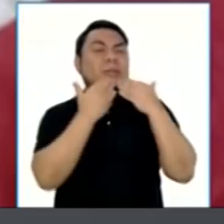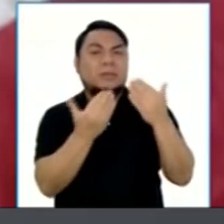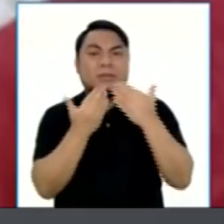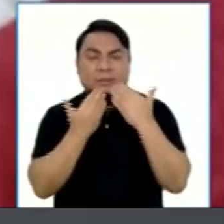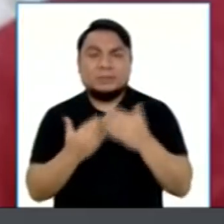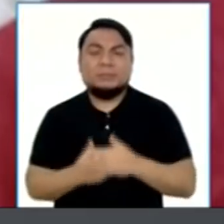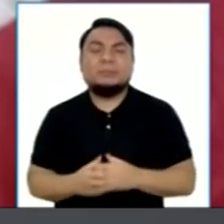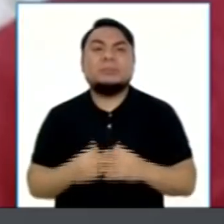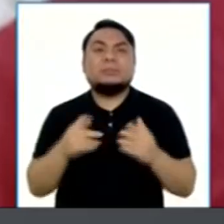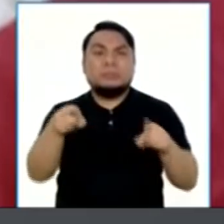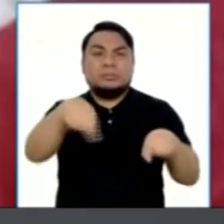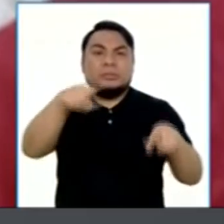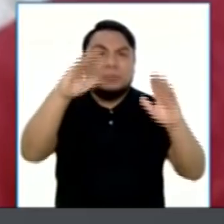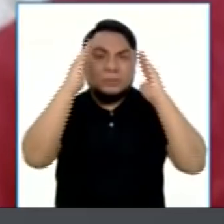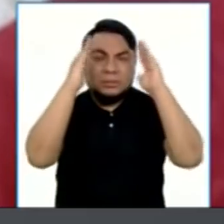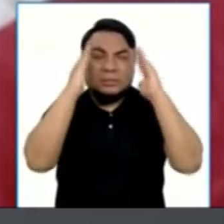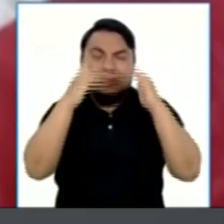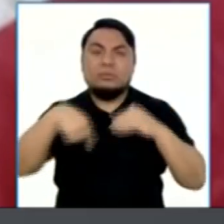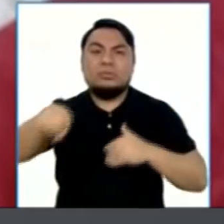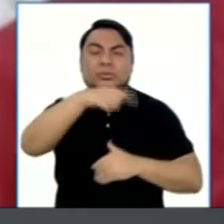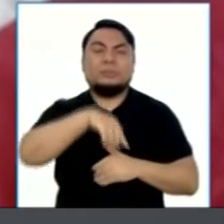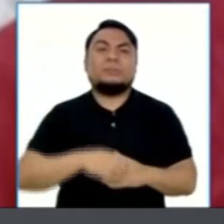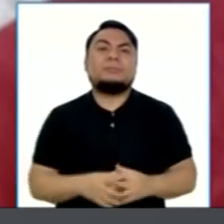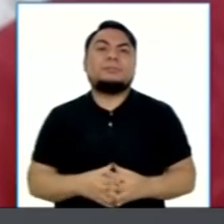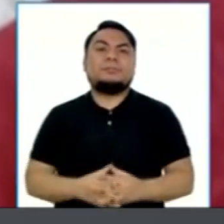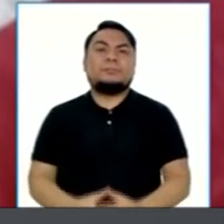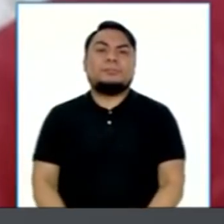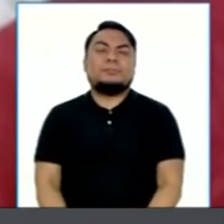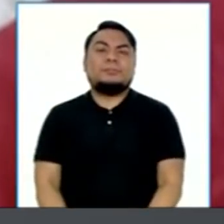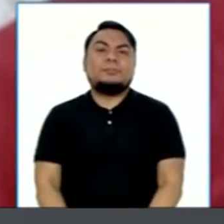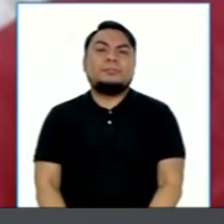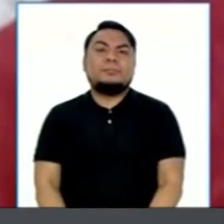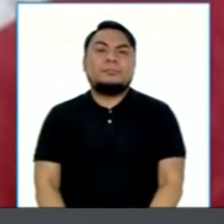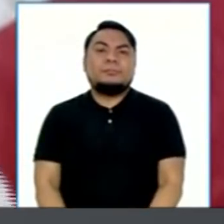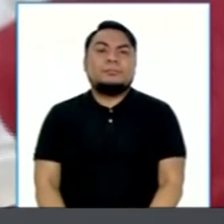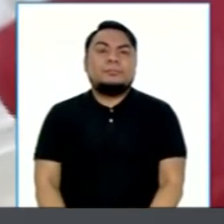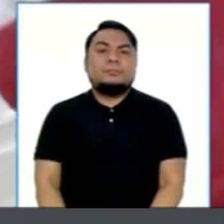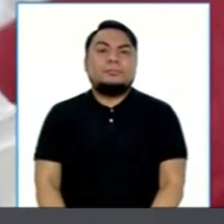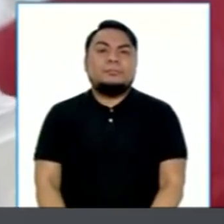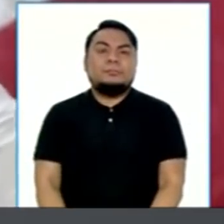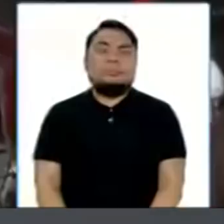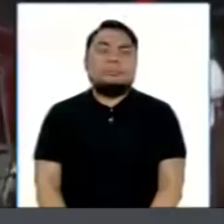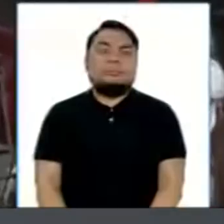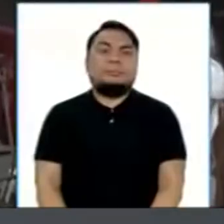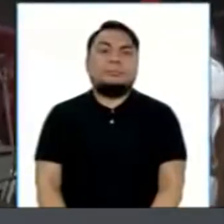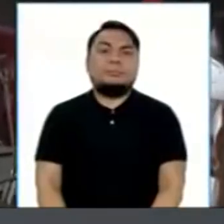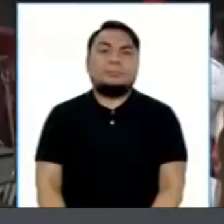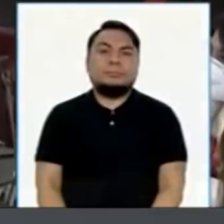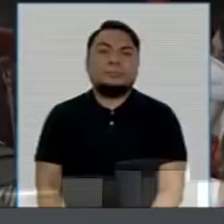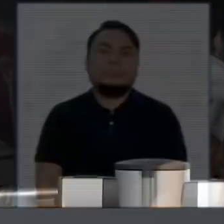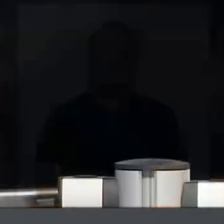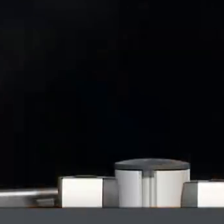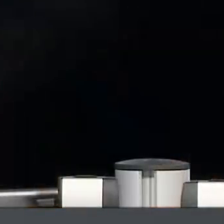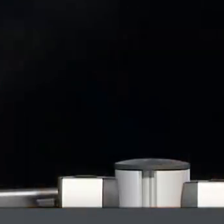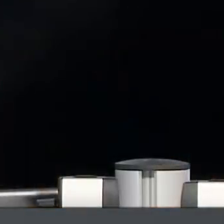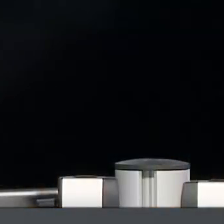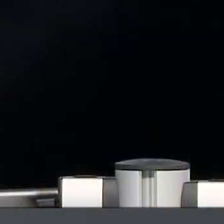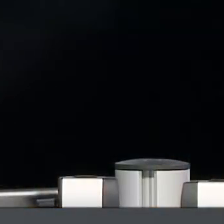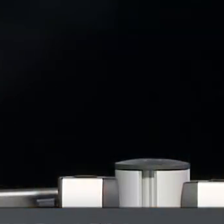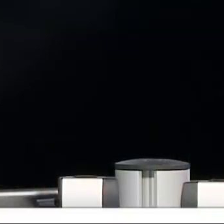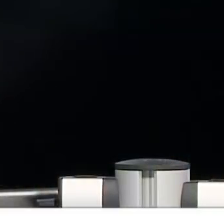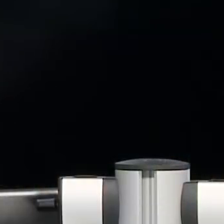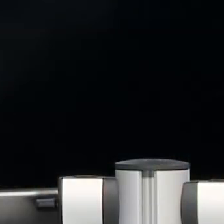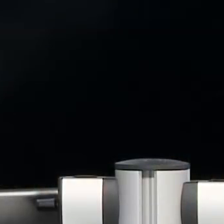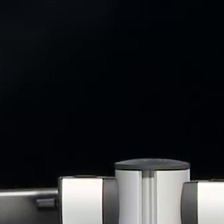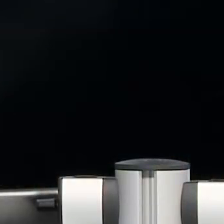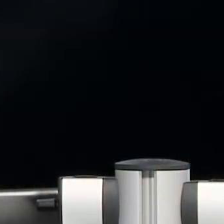Muchas gracias por la atención a todos ustedes. Las palabras entonces del presidente. Son las 12:50 de la tarde. El presidente de